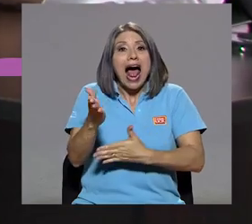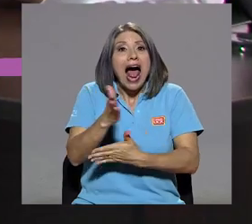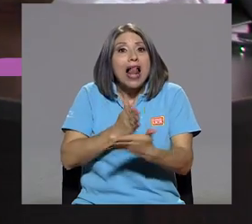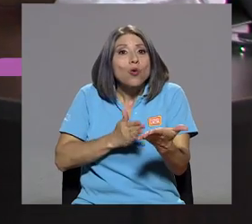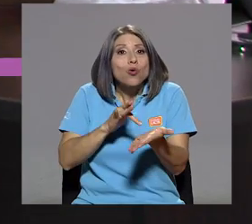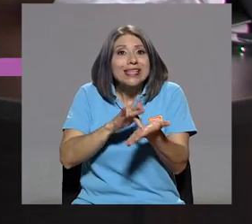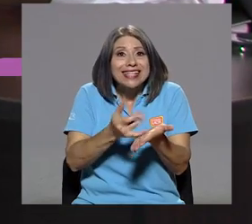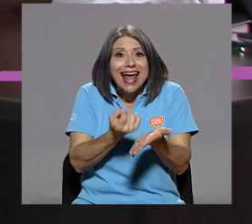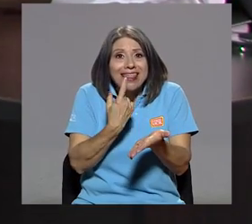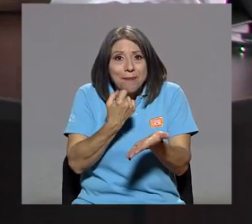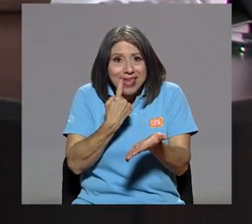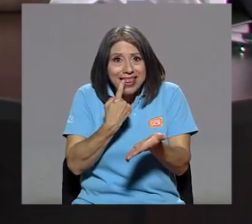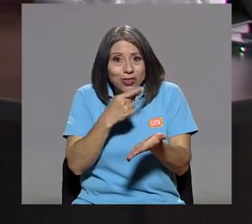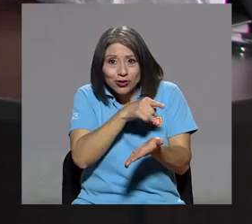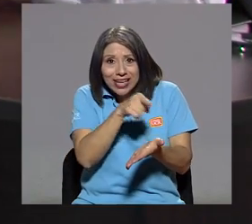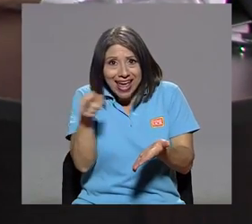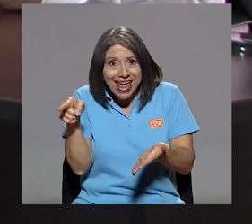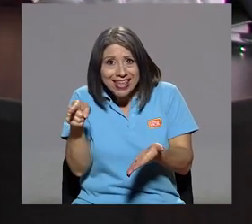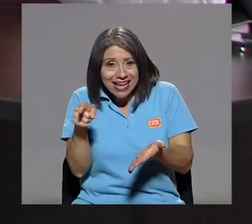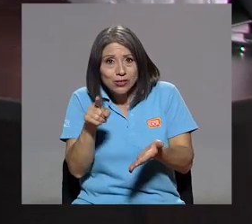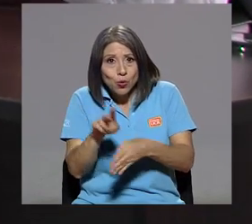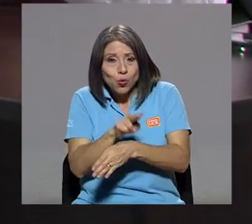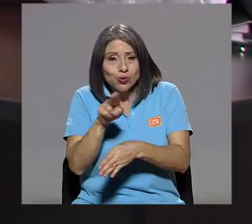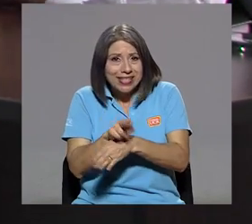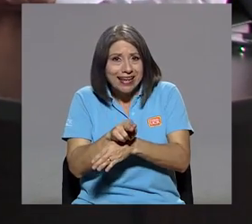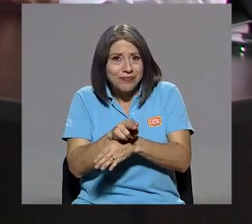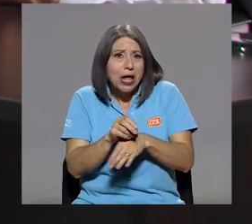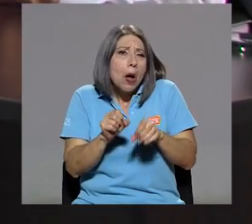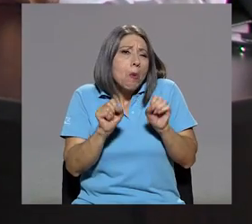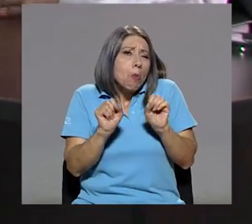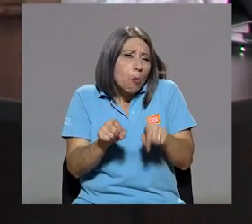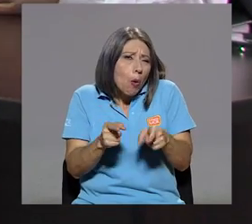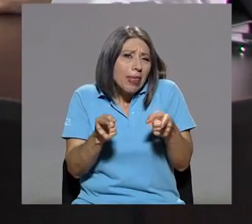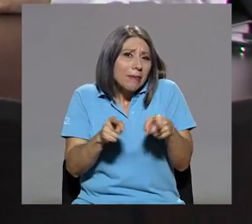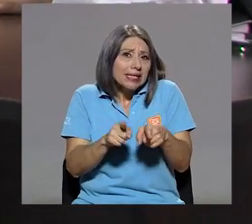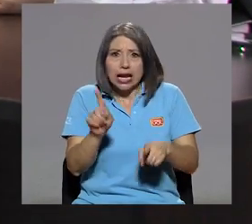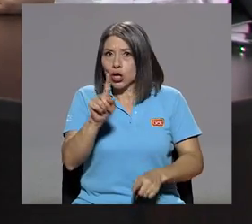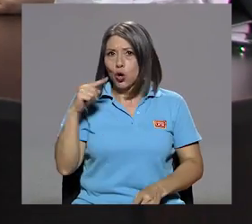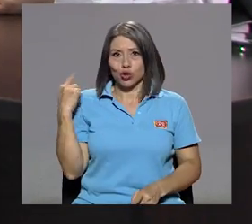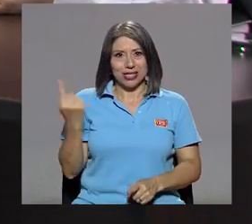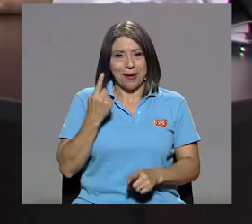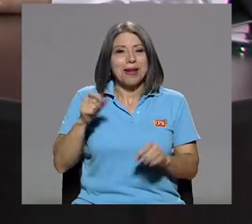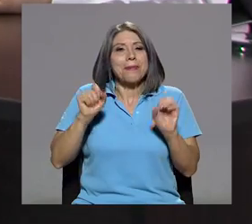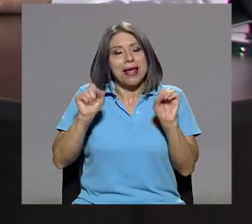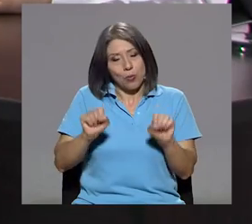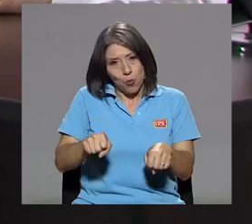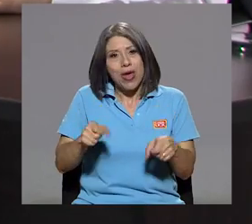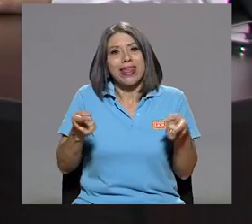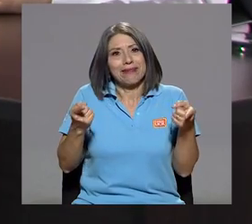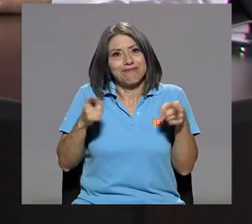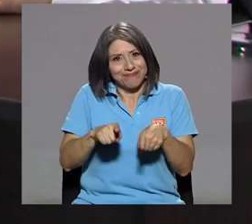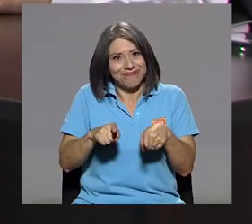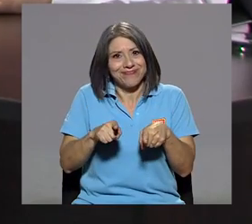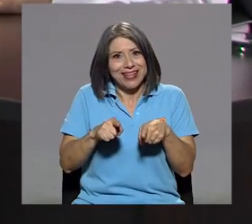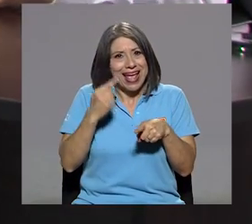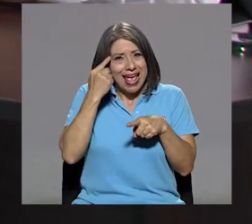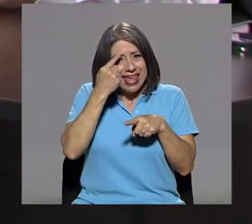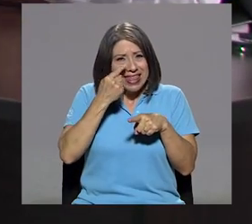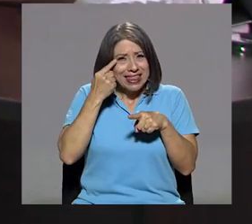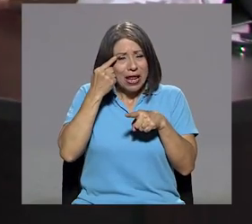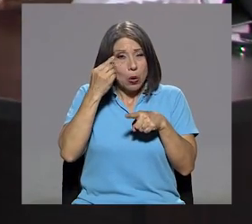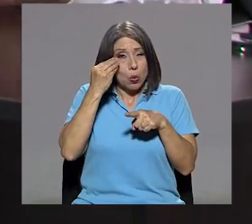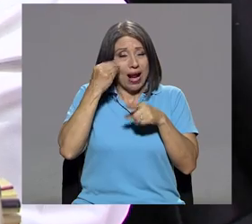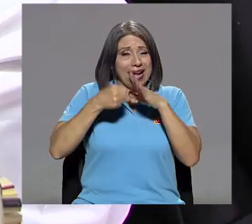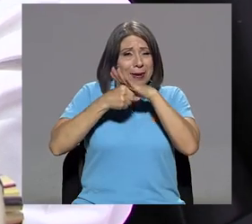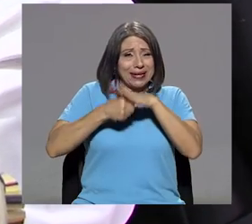que tomar por su condición pueden... No lo van a hacer siempre, pero pueden aumentar la presión intraocular. Entonces también